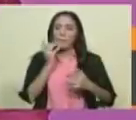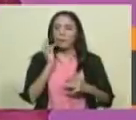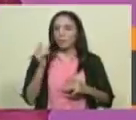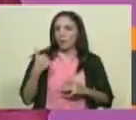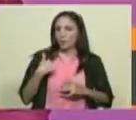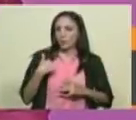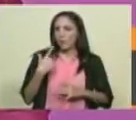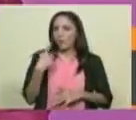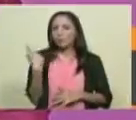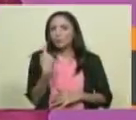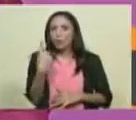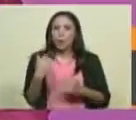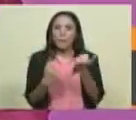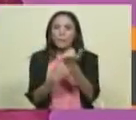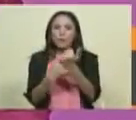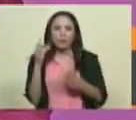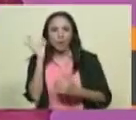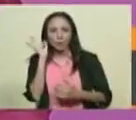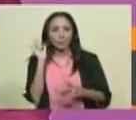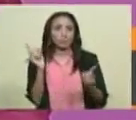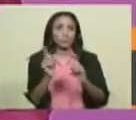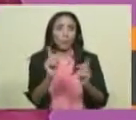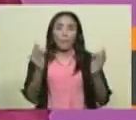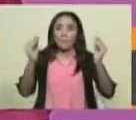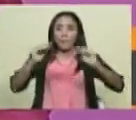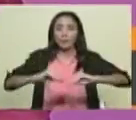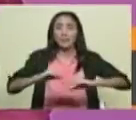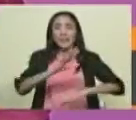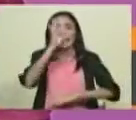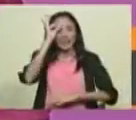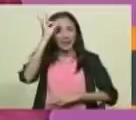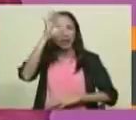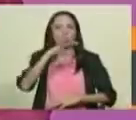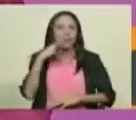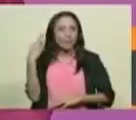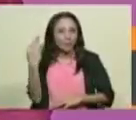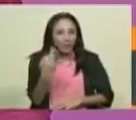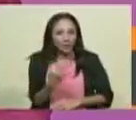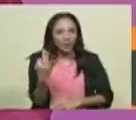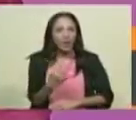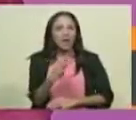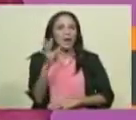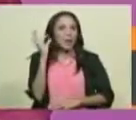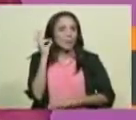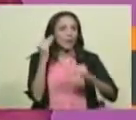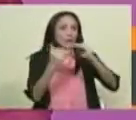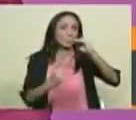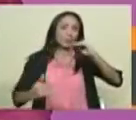feminista, sino que cree que la mujer es